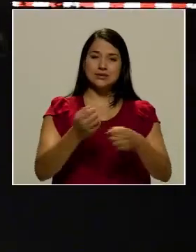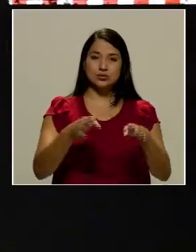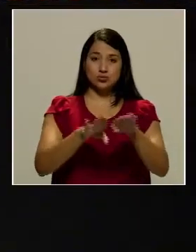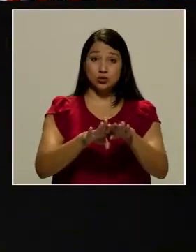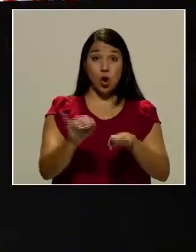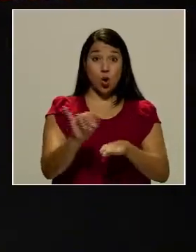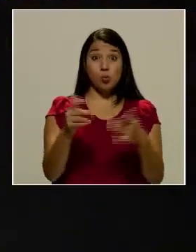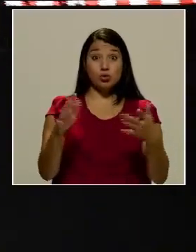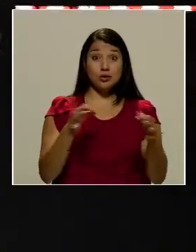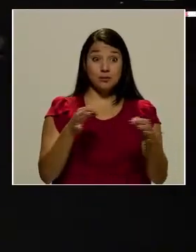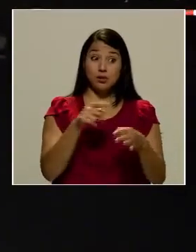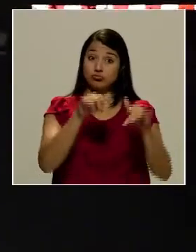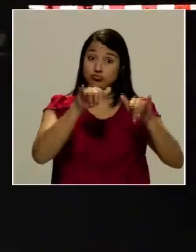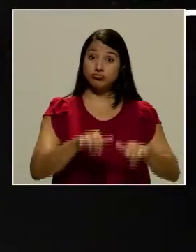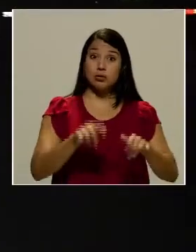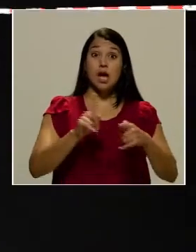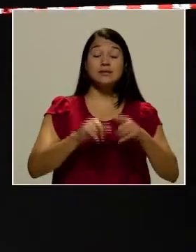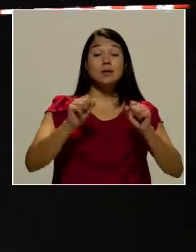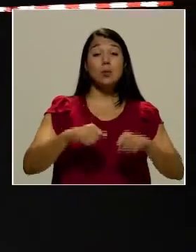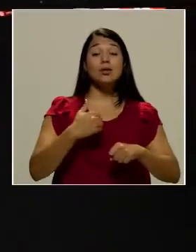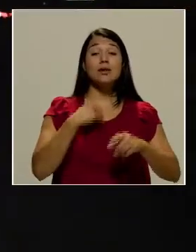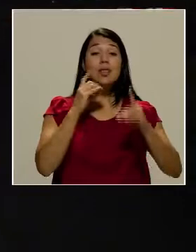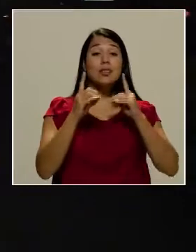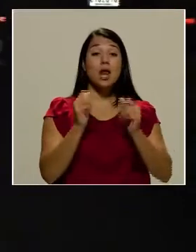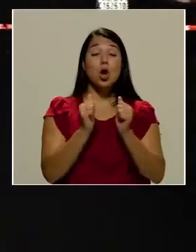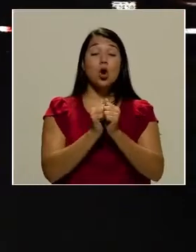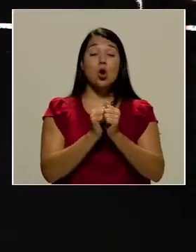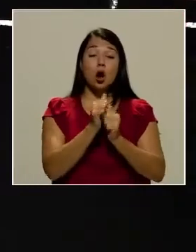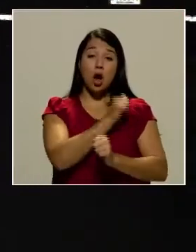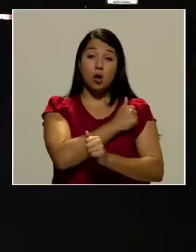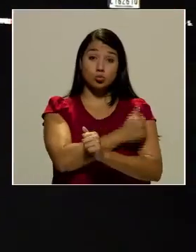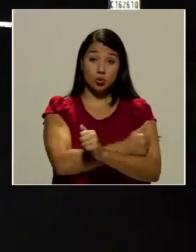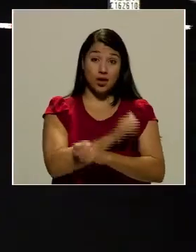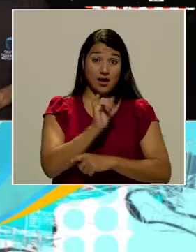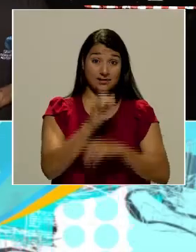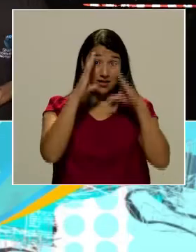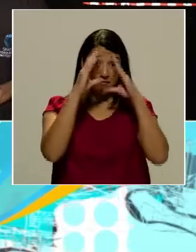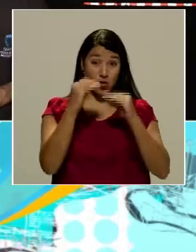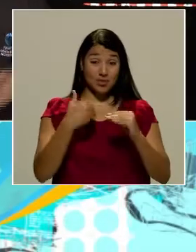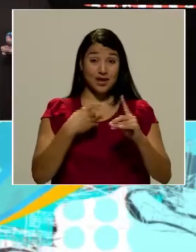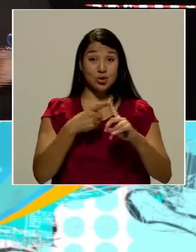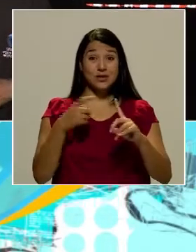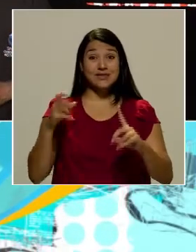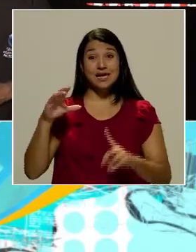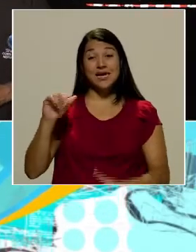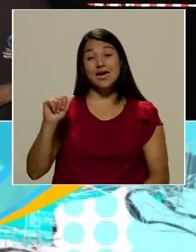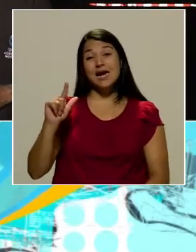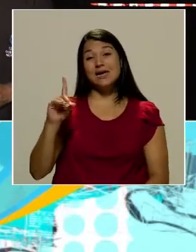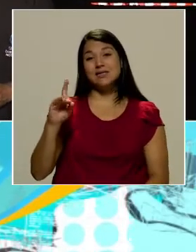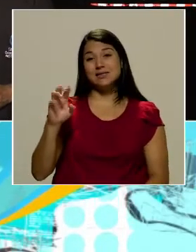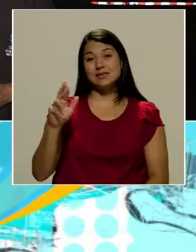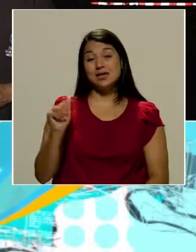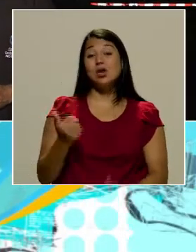acá hasta que puedan tener ya una mesa de diálogo con las autoridades. Don Ernesto, esta es la información que tenemos desde Caldera en vivo. Regreso con usted al estudio